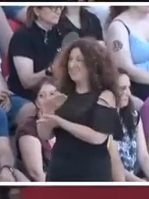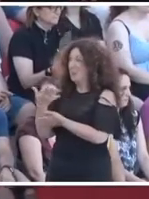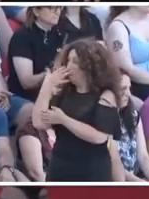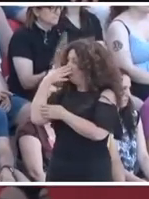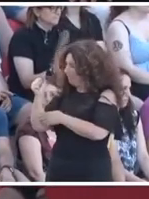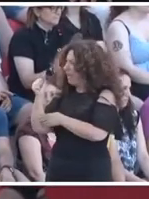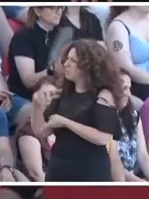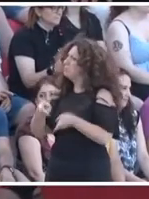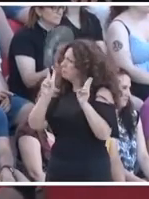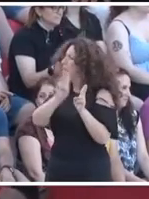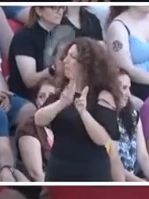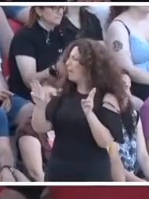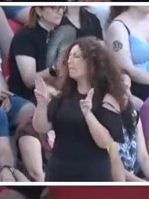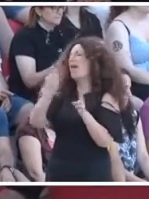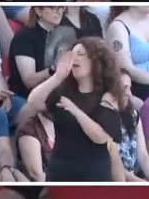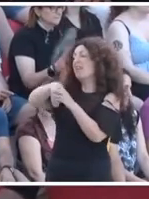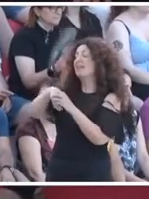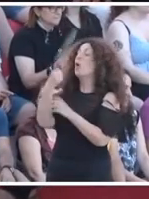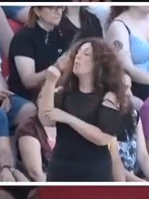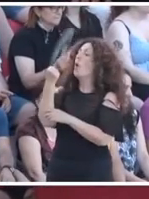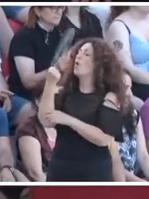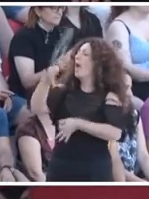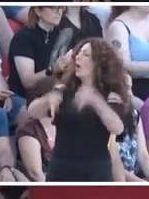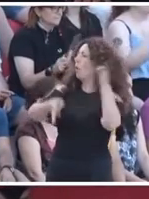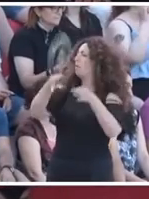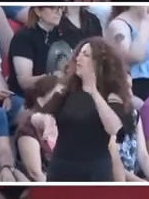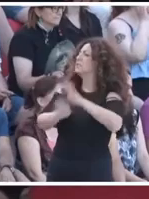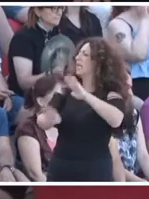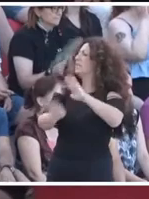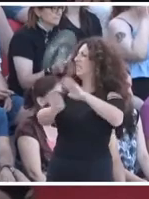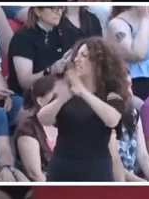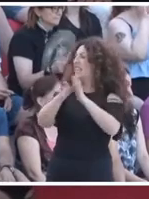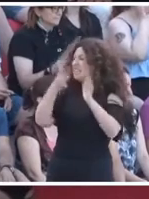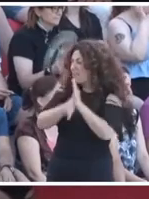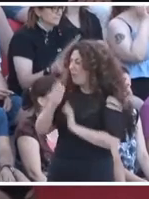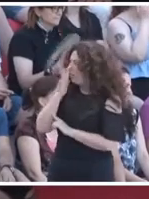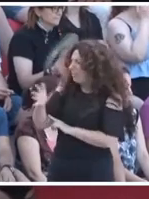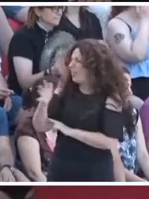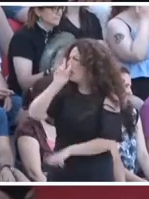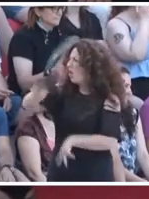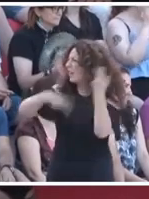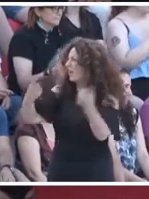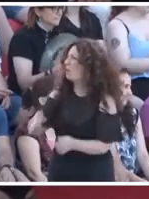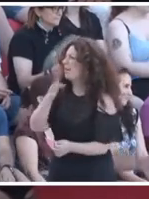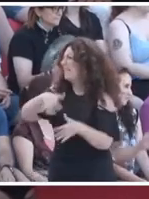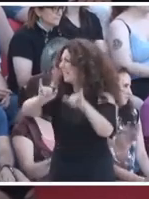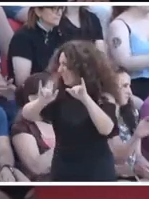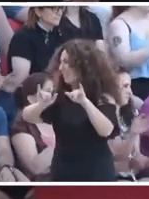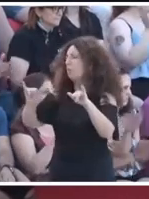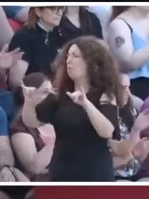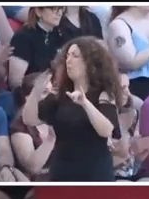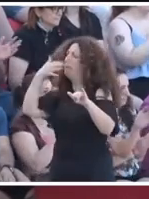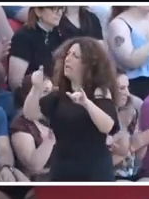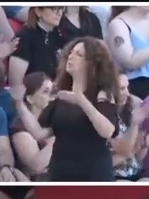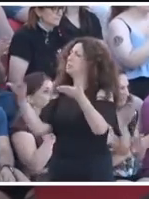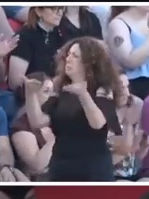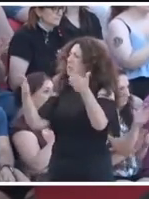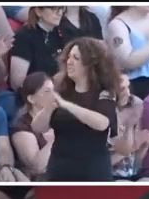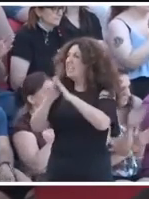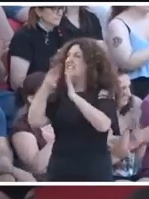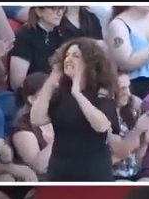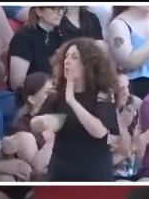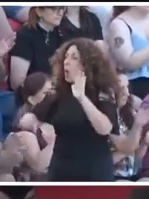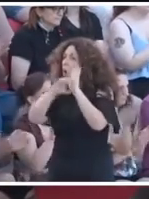Partido Popular controle el Poder Judicial sin renovar 5 años el Consejo General del Poder Judicial, incumpliendo